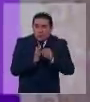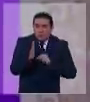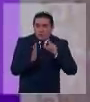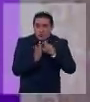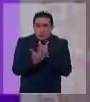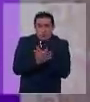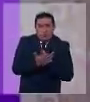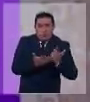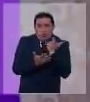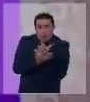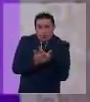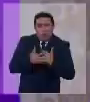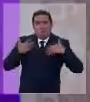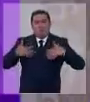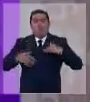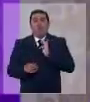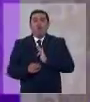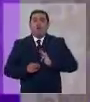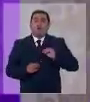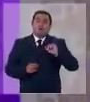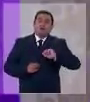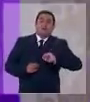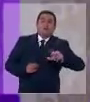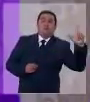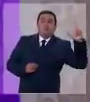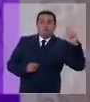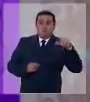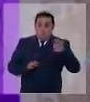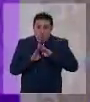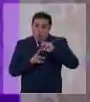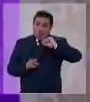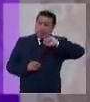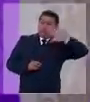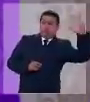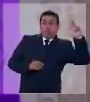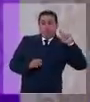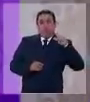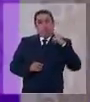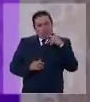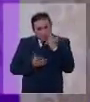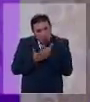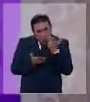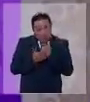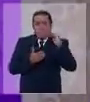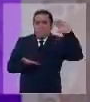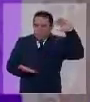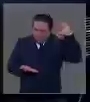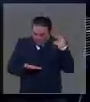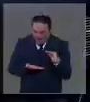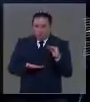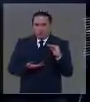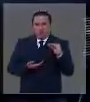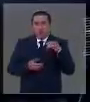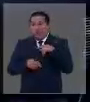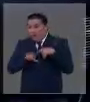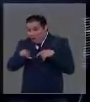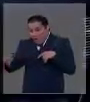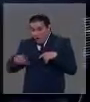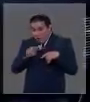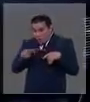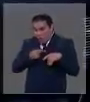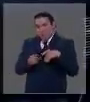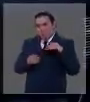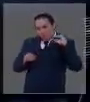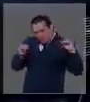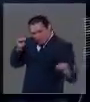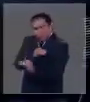Vamos a bajar los sueldos de los de arriba porque vamos a aumentar los sueldos de los de abajo. Eso resuelve, candidato, el problema de digamos,